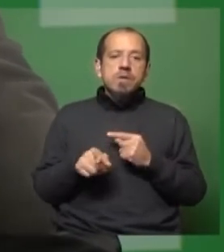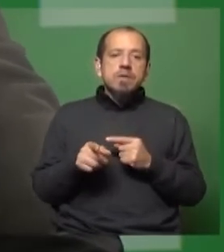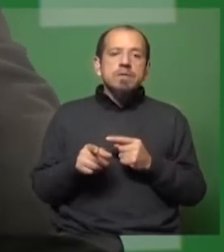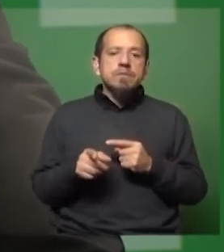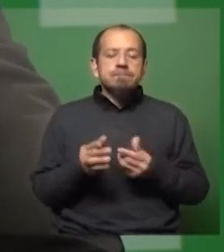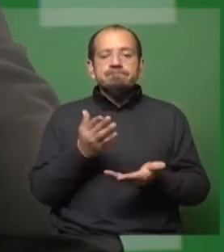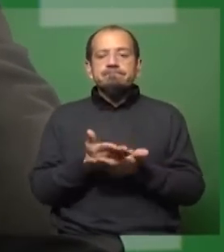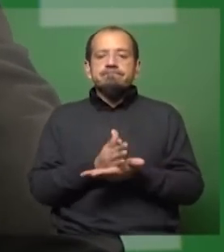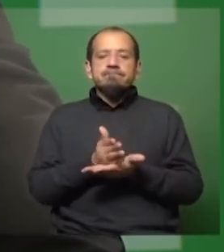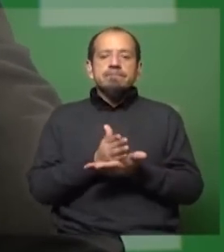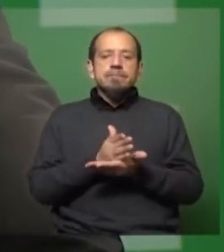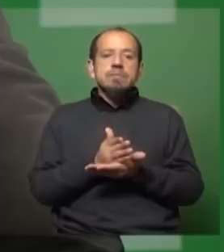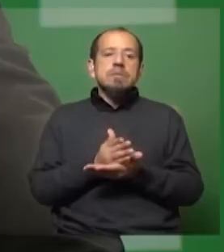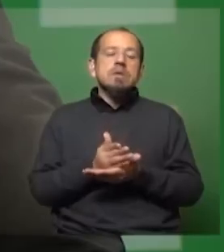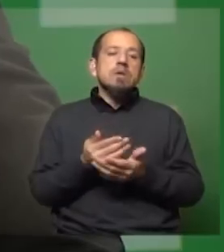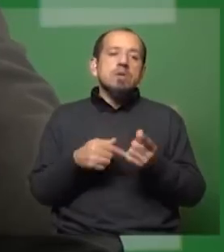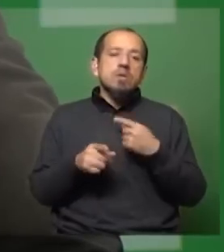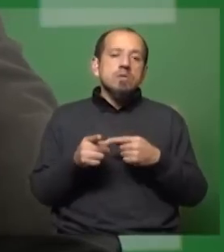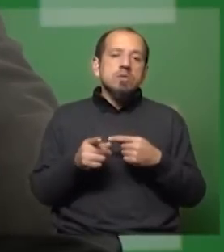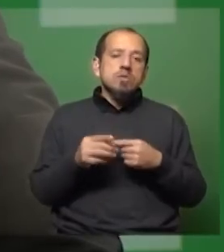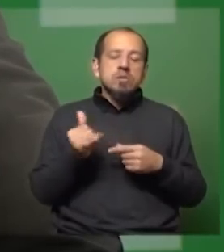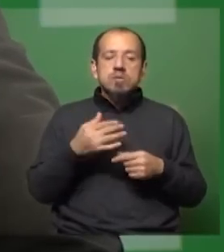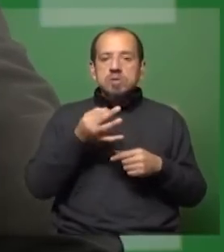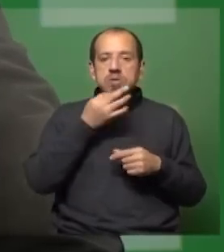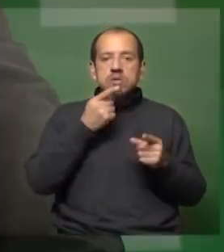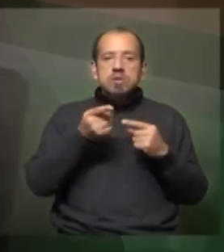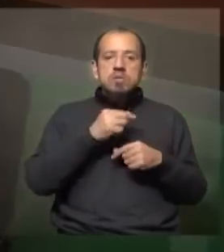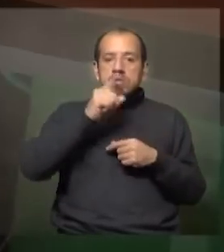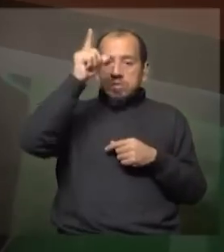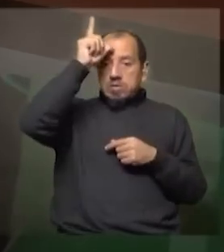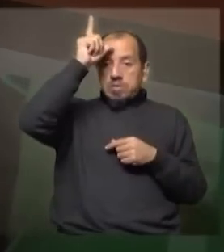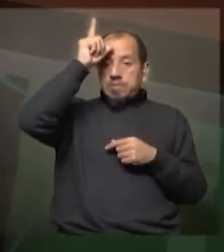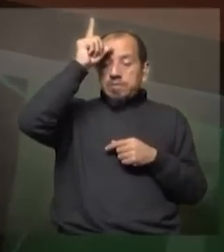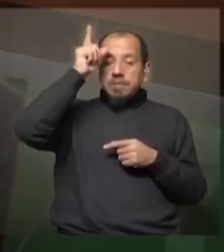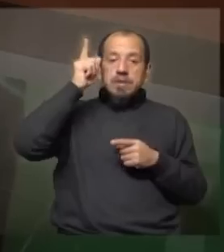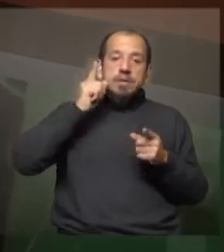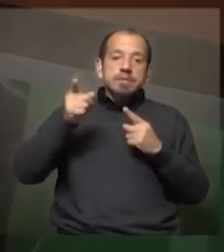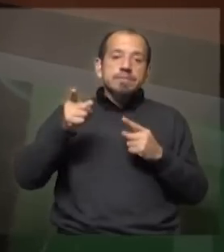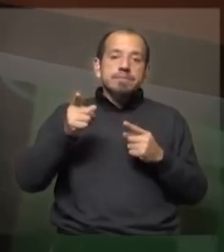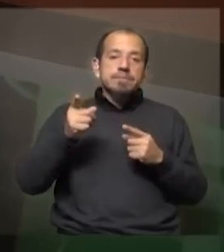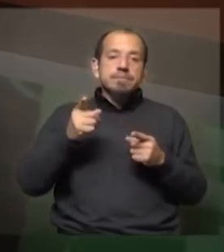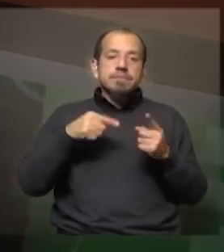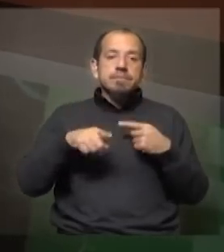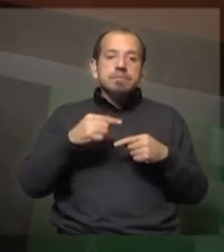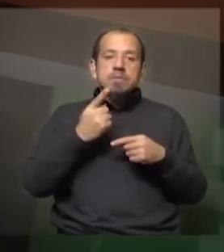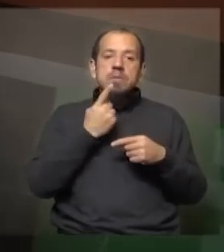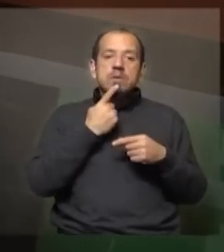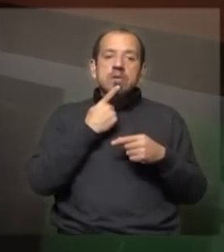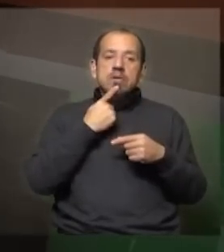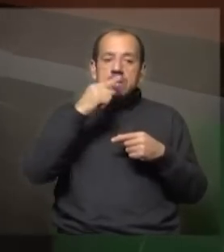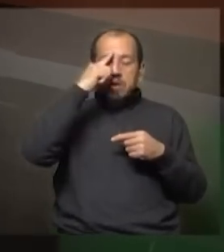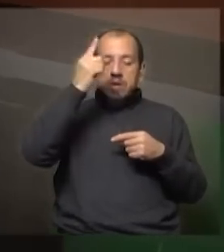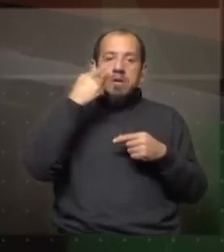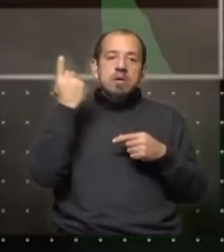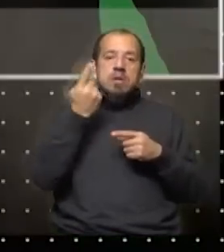articulando los dos mundos y de hecho lo hemos hablado muchas veces no Alemania particularmente que además influye muchísimo en la política exterior europea